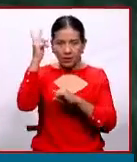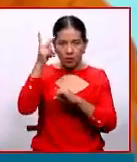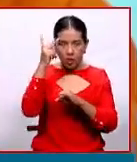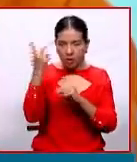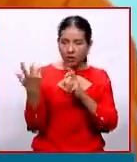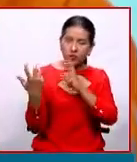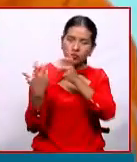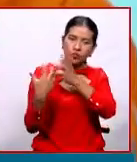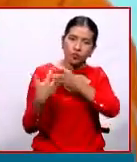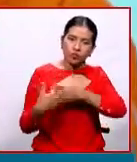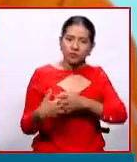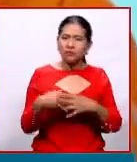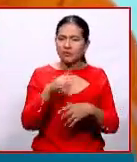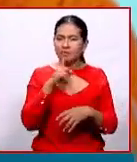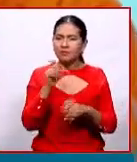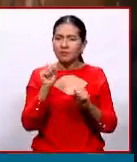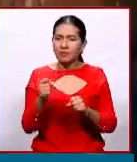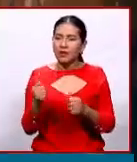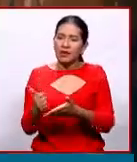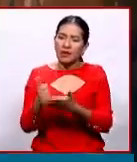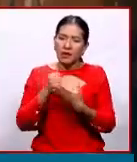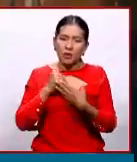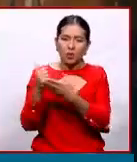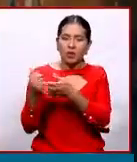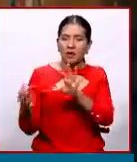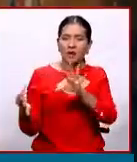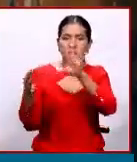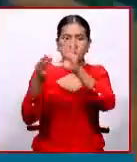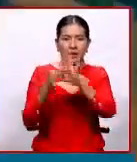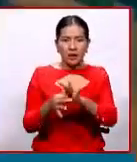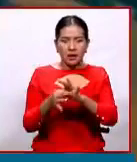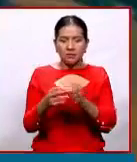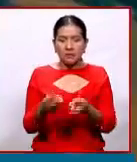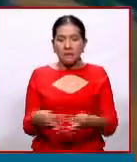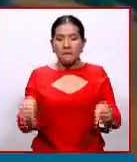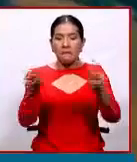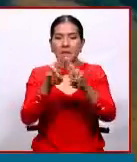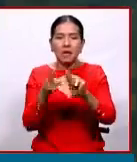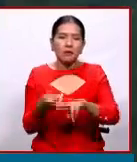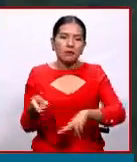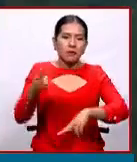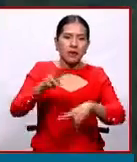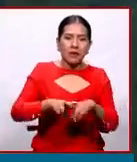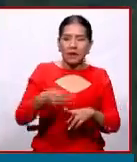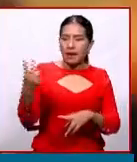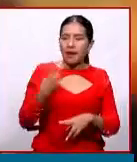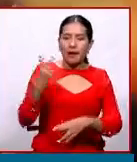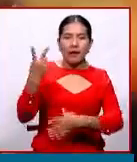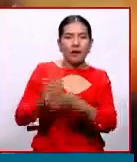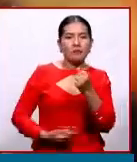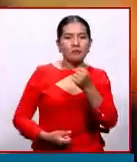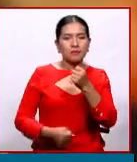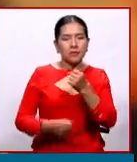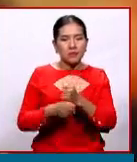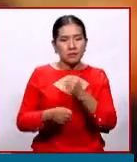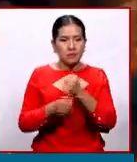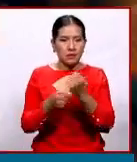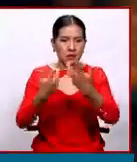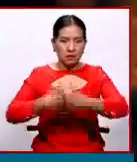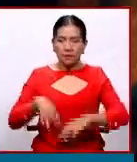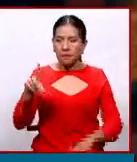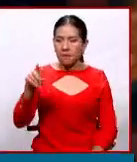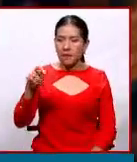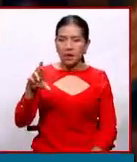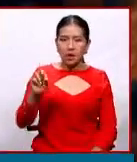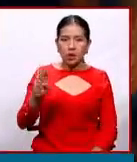ayudar a poder generar alianzas, a poder generar valor agregado a ambas empresas estatales, a Petrobras